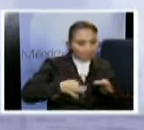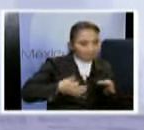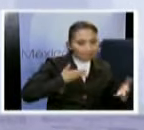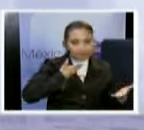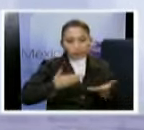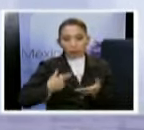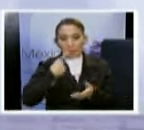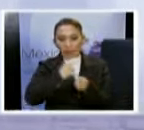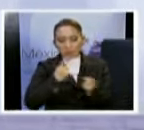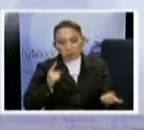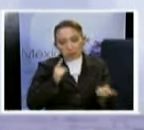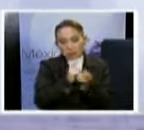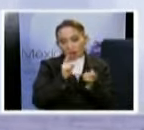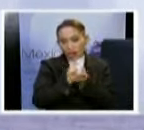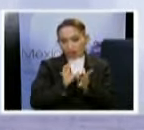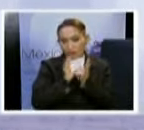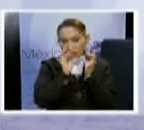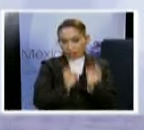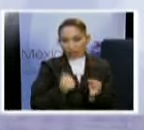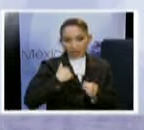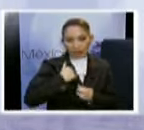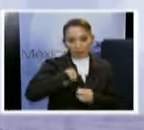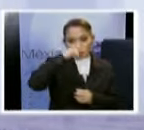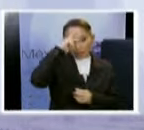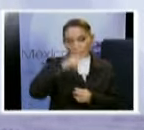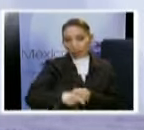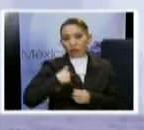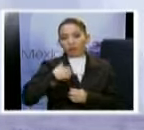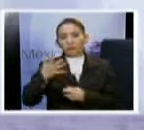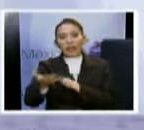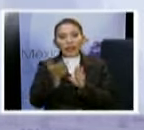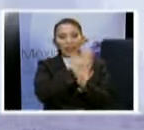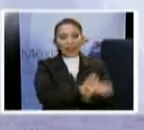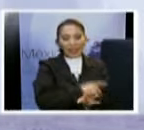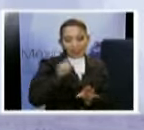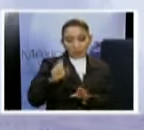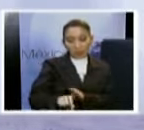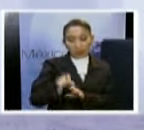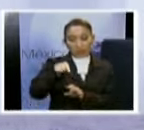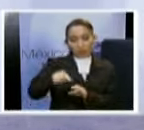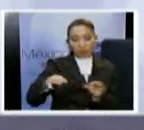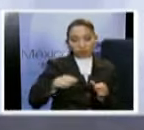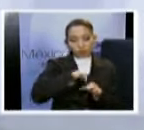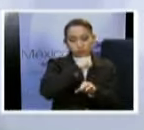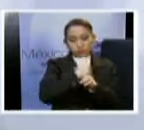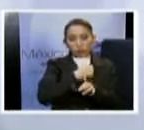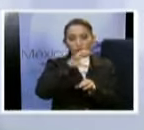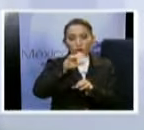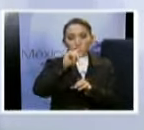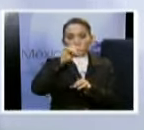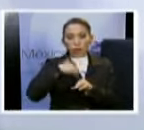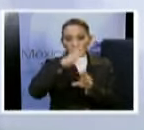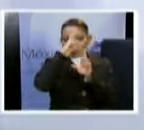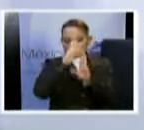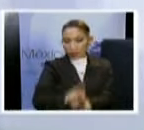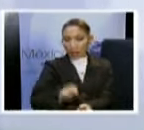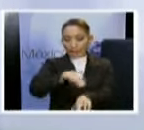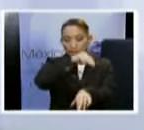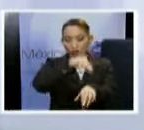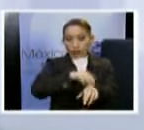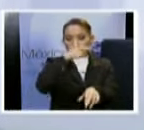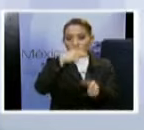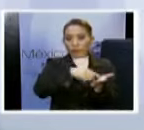Los primeros acercamientos oficiales entre Canadá y México se dieron a través de esta provincia con el establecimiento de un consulado honorario en Montreal